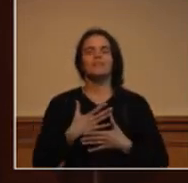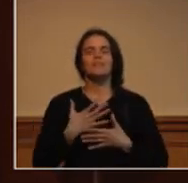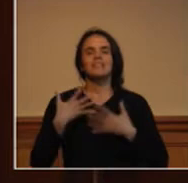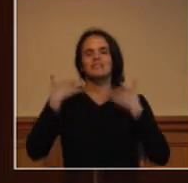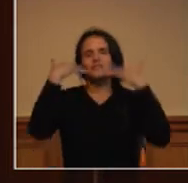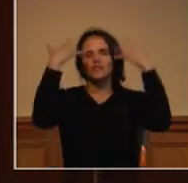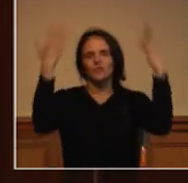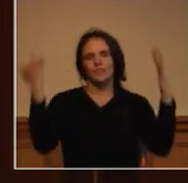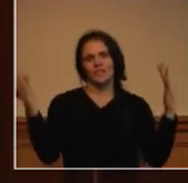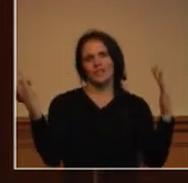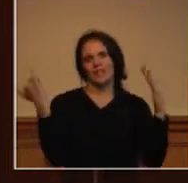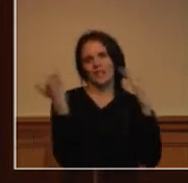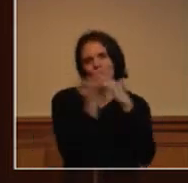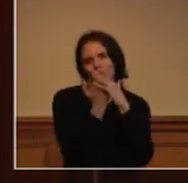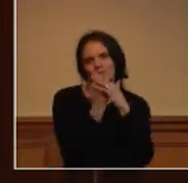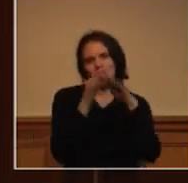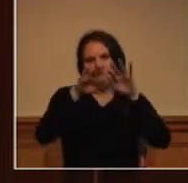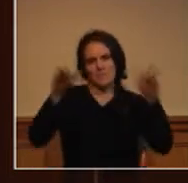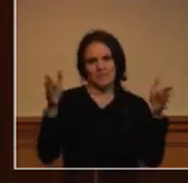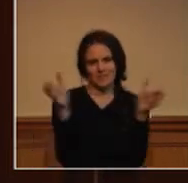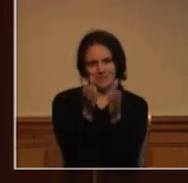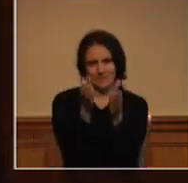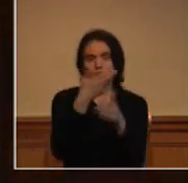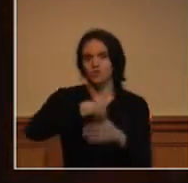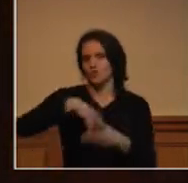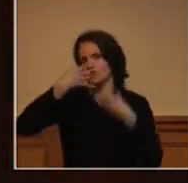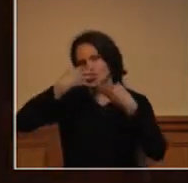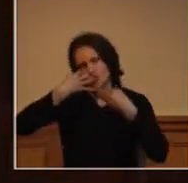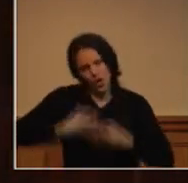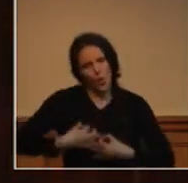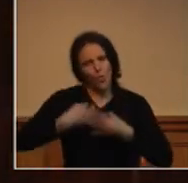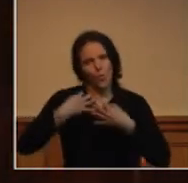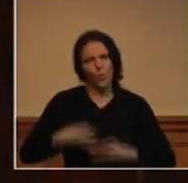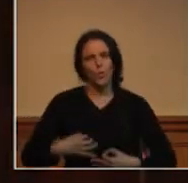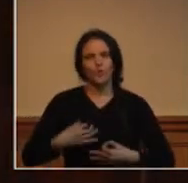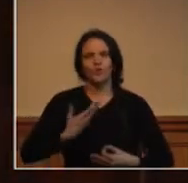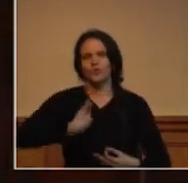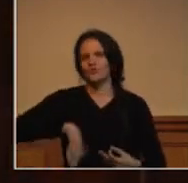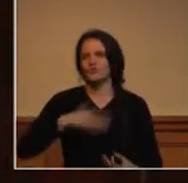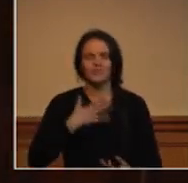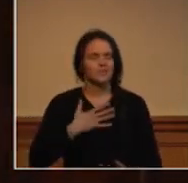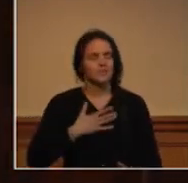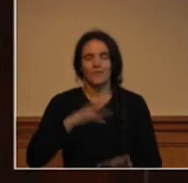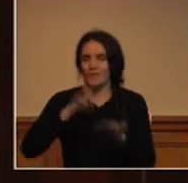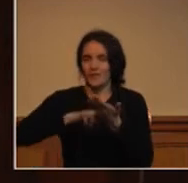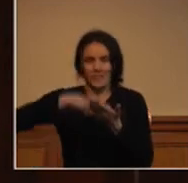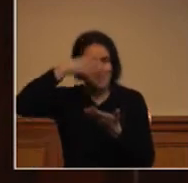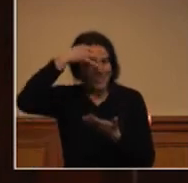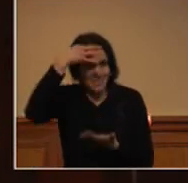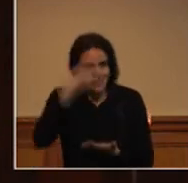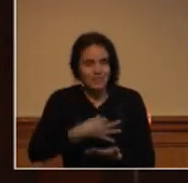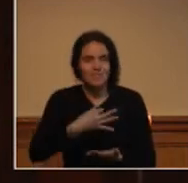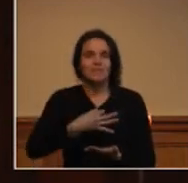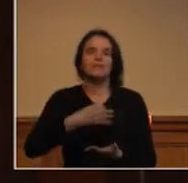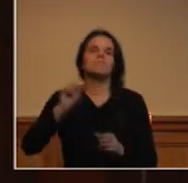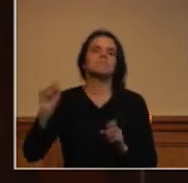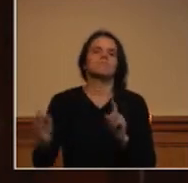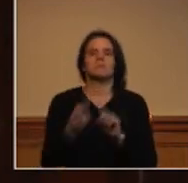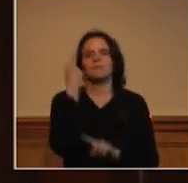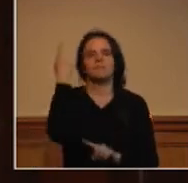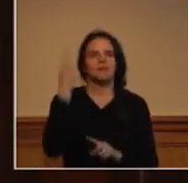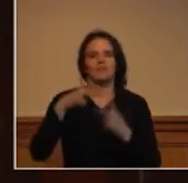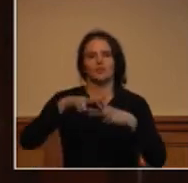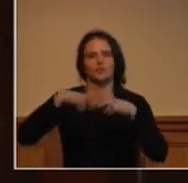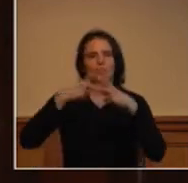la mesita. Nosotros estamos seguros, pero convencidos, juramos de guata, que la mesita es el primer